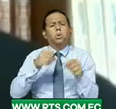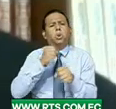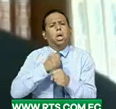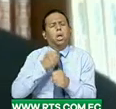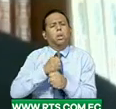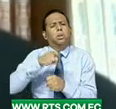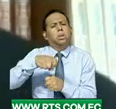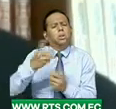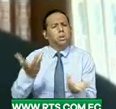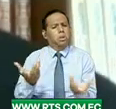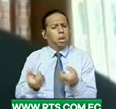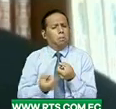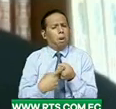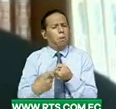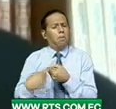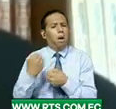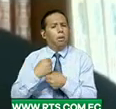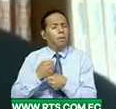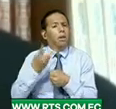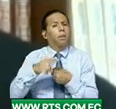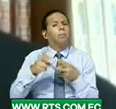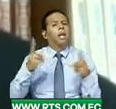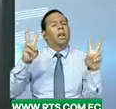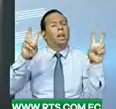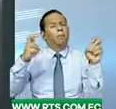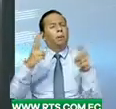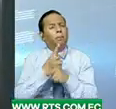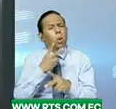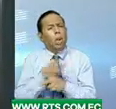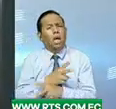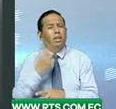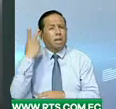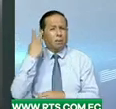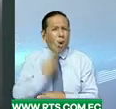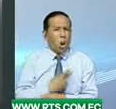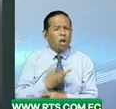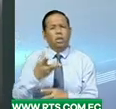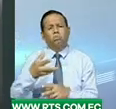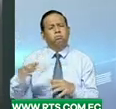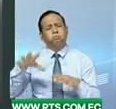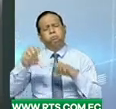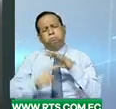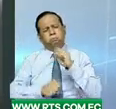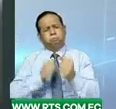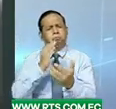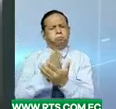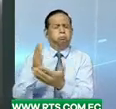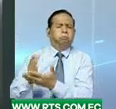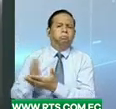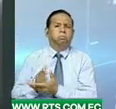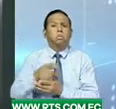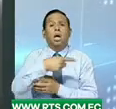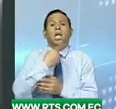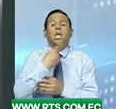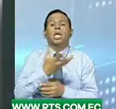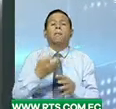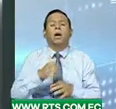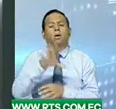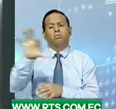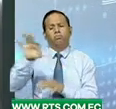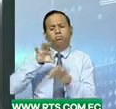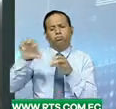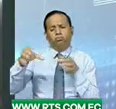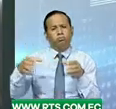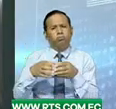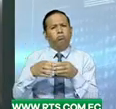y también combatir la violencia. Él tiene que conformar un gran frente cívico, patriótico, con todas